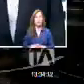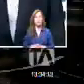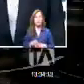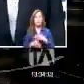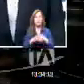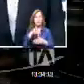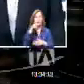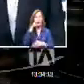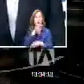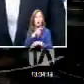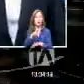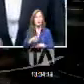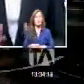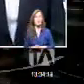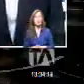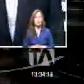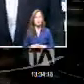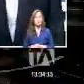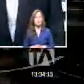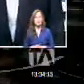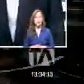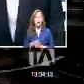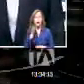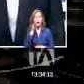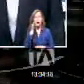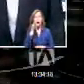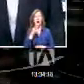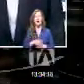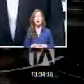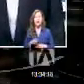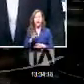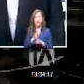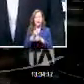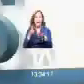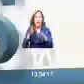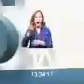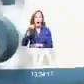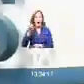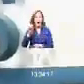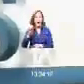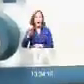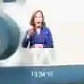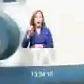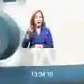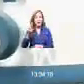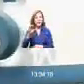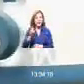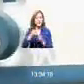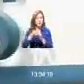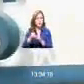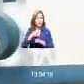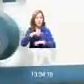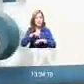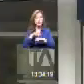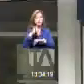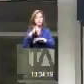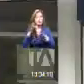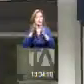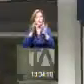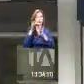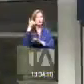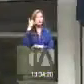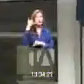este proceso de fiscalización, y hay que mirar al futuro. Según el consejero Rosero, en las últimas horas ha logrado establecer